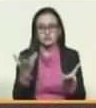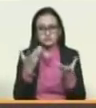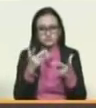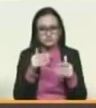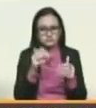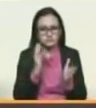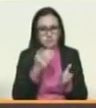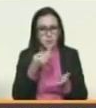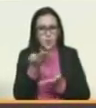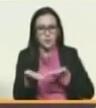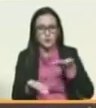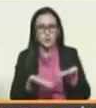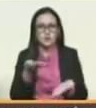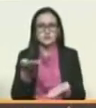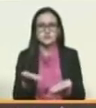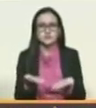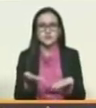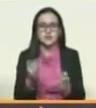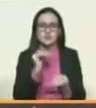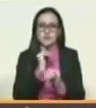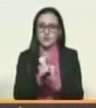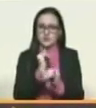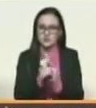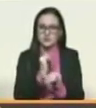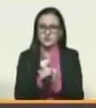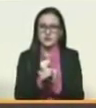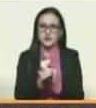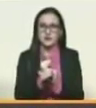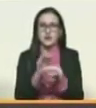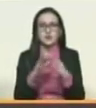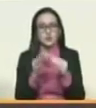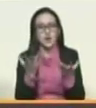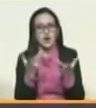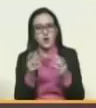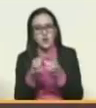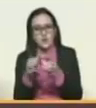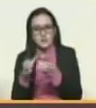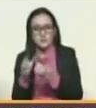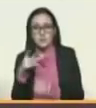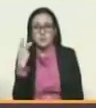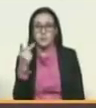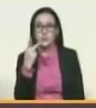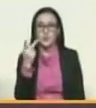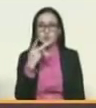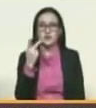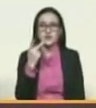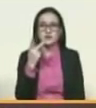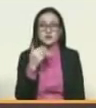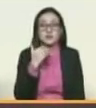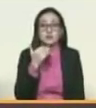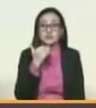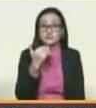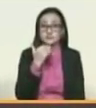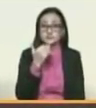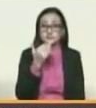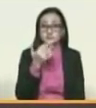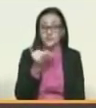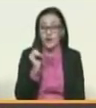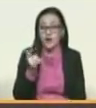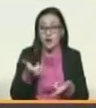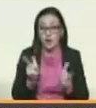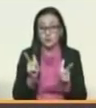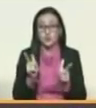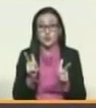de postulaciones por internet, para que todas estas organizaciones con fines políticos que ya tienen sus